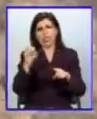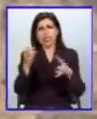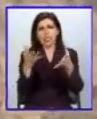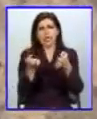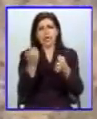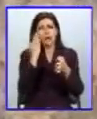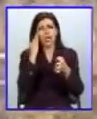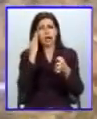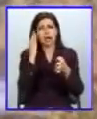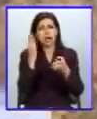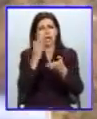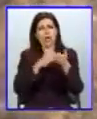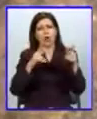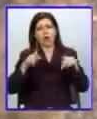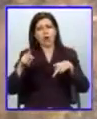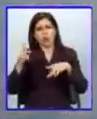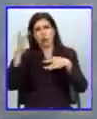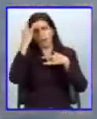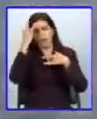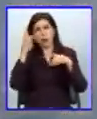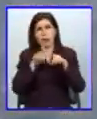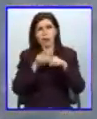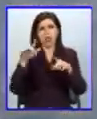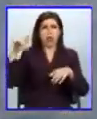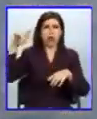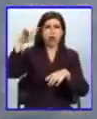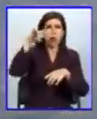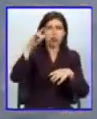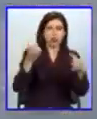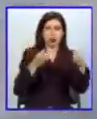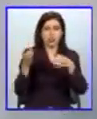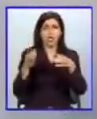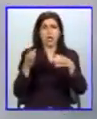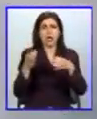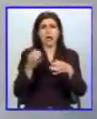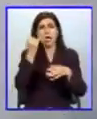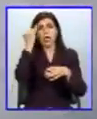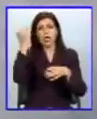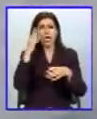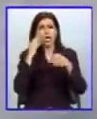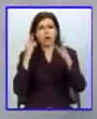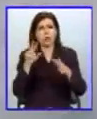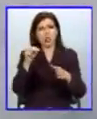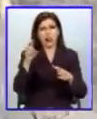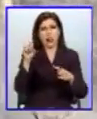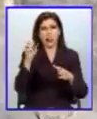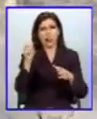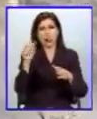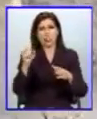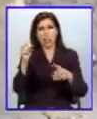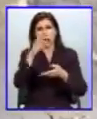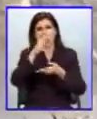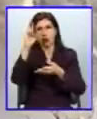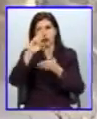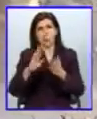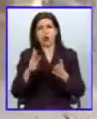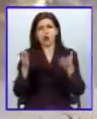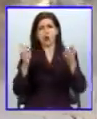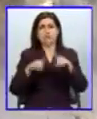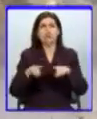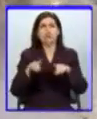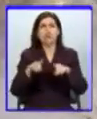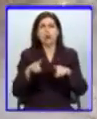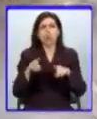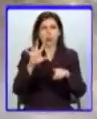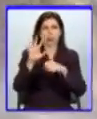afectación en las personas y en los vuelos comerciales la idea de unir expertos de la nasa de la universidad de costa rica se dio hace cinco